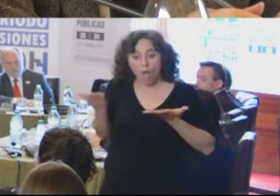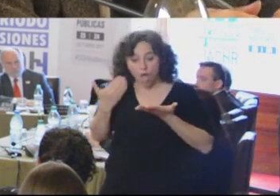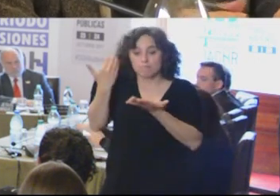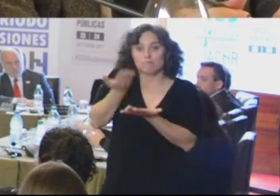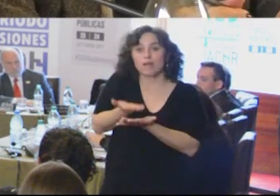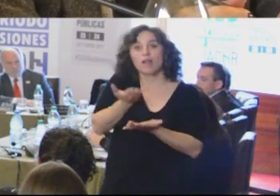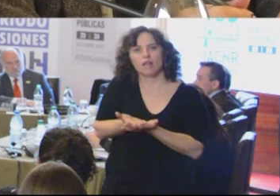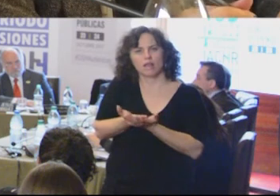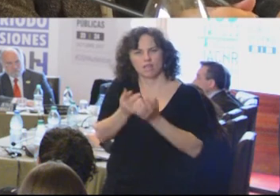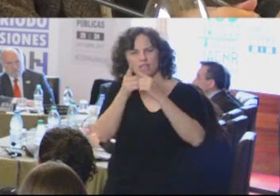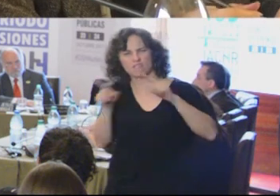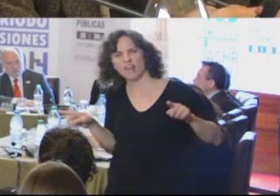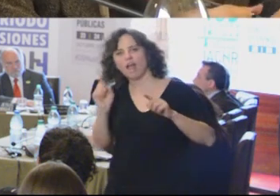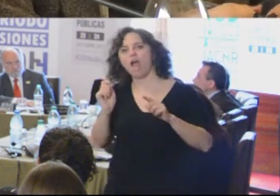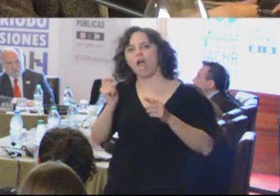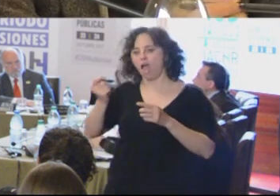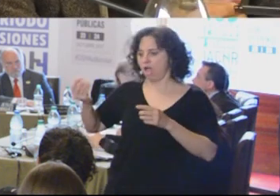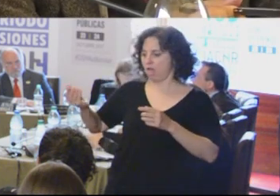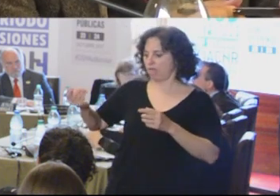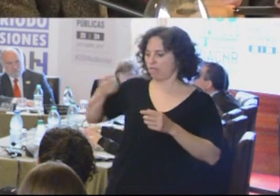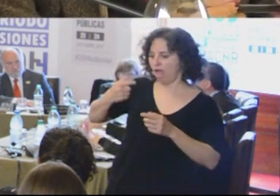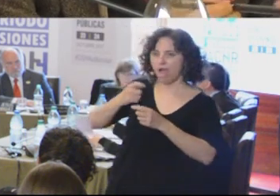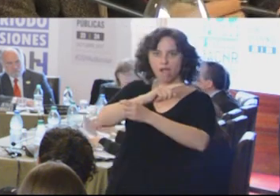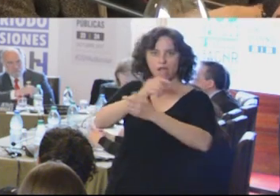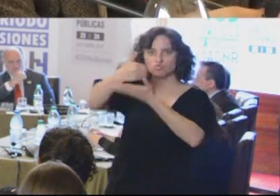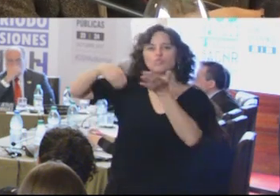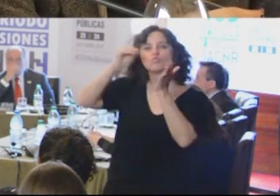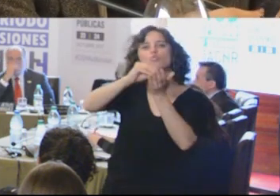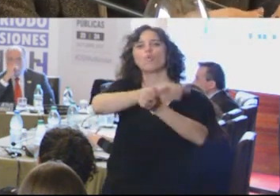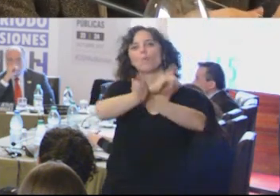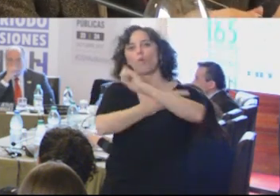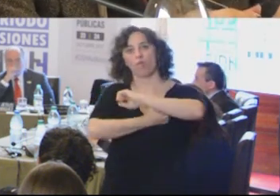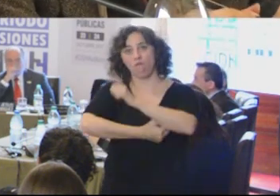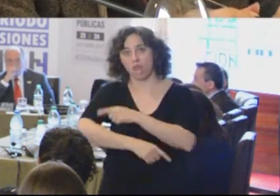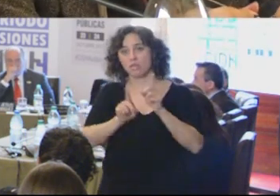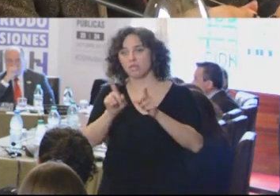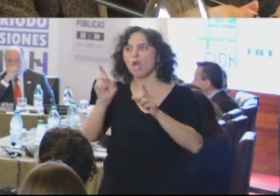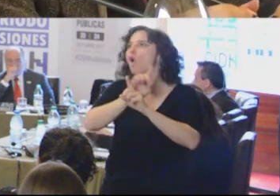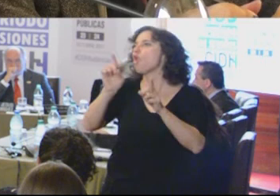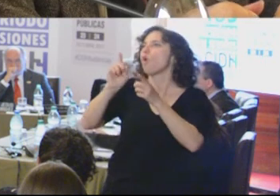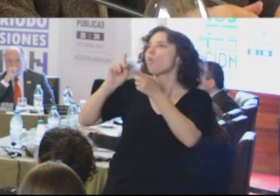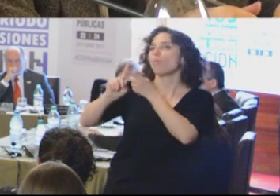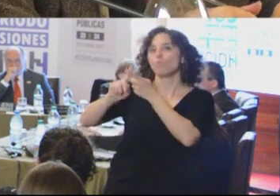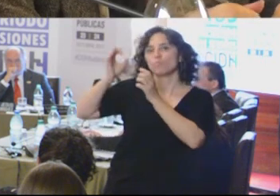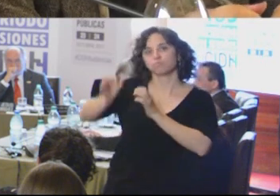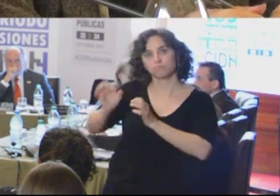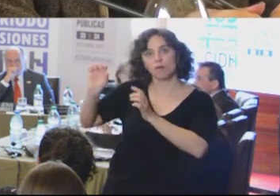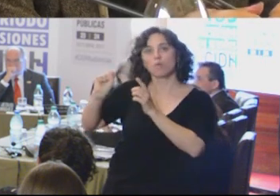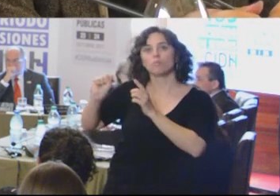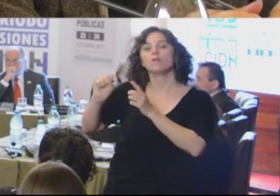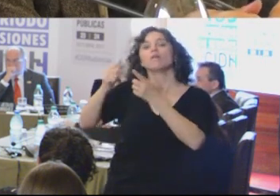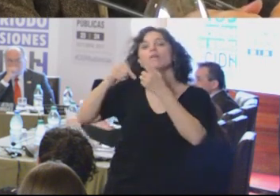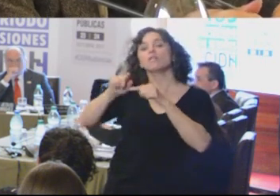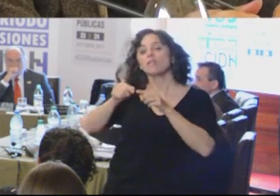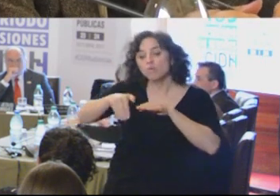contrario a percibirse una sustitución de los poderes o un incumplimiento de lo pactado en los recuerdos tanto el nuevo